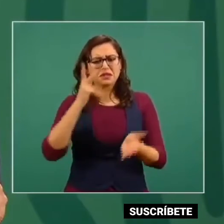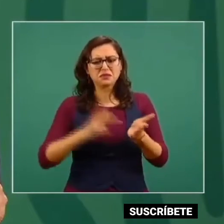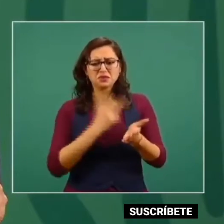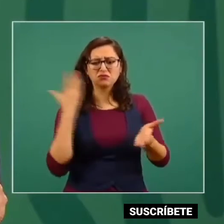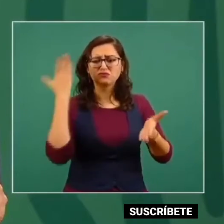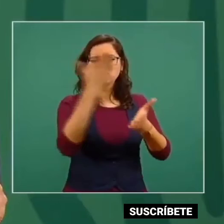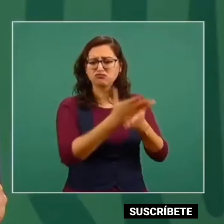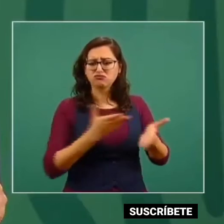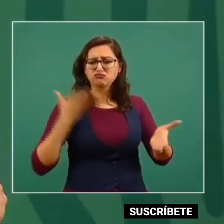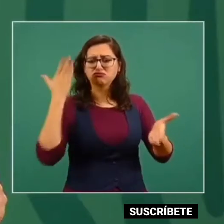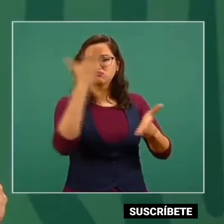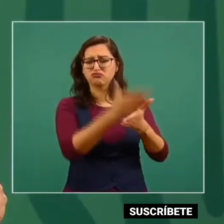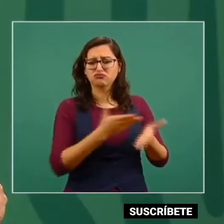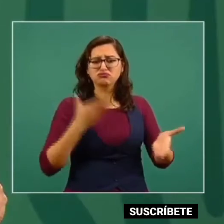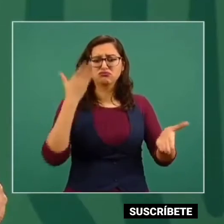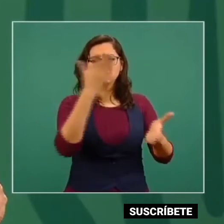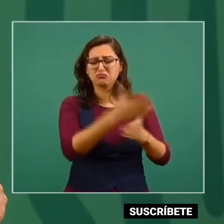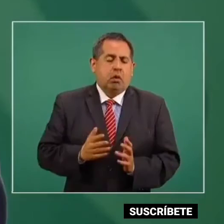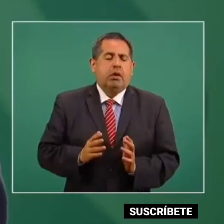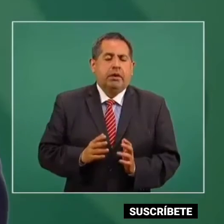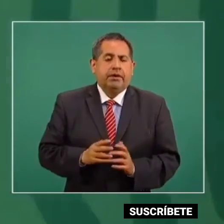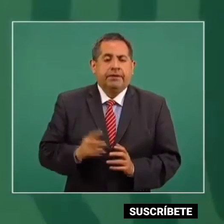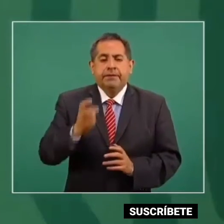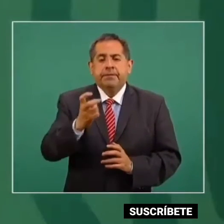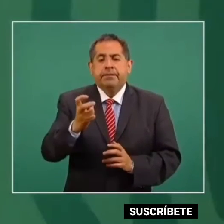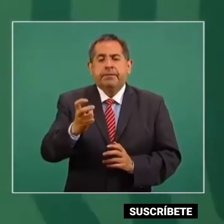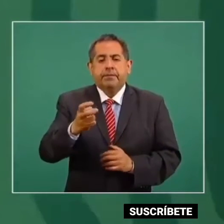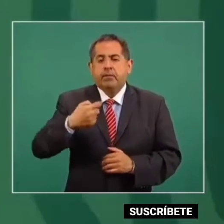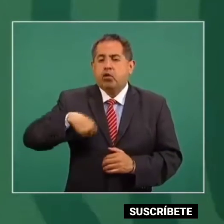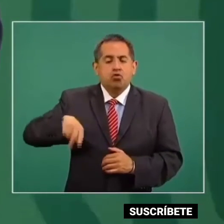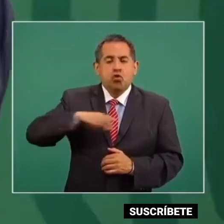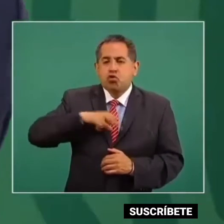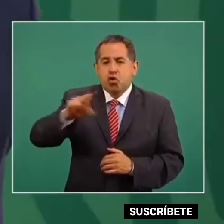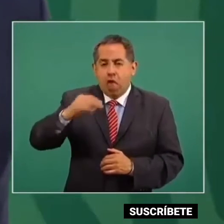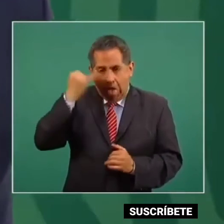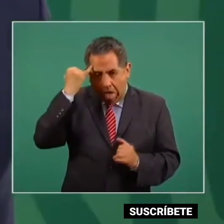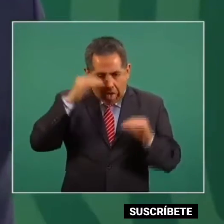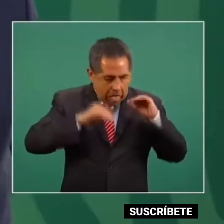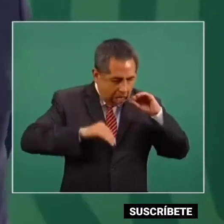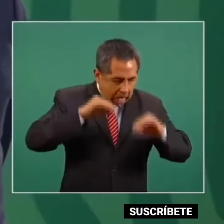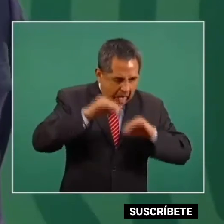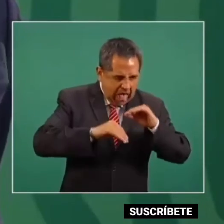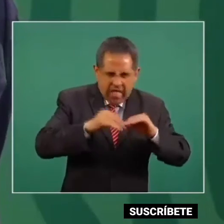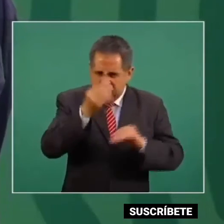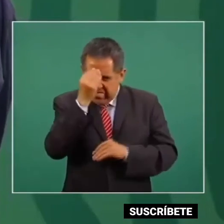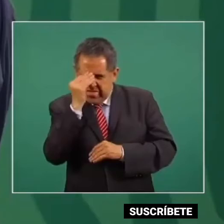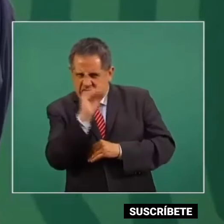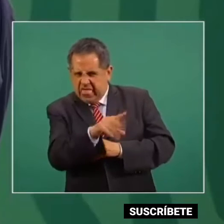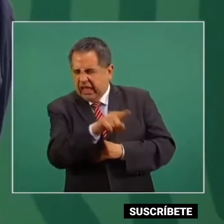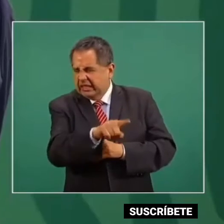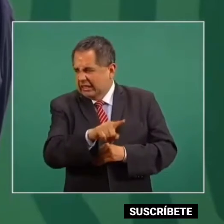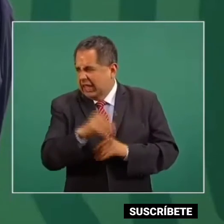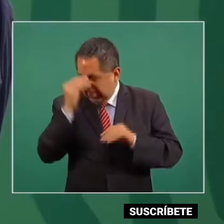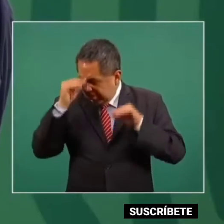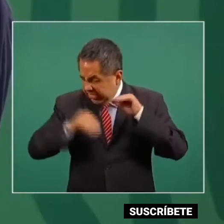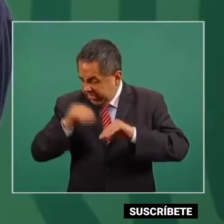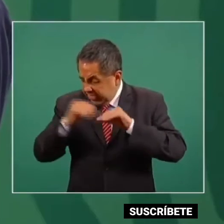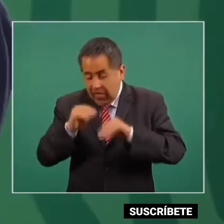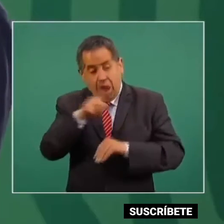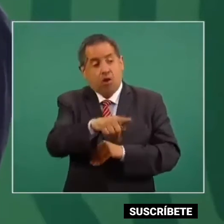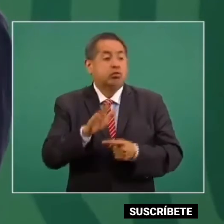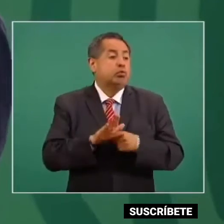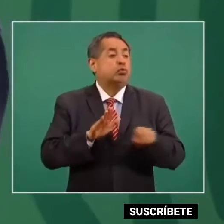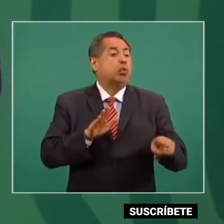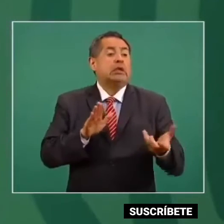en marzo. No vamos a fabricar nosotros delitos, no